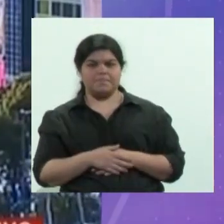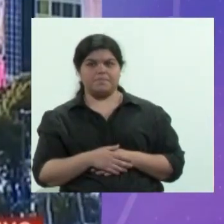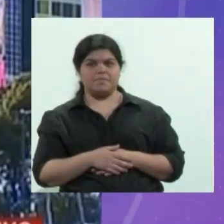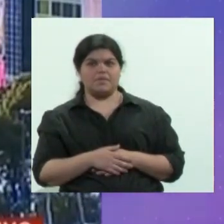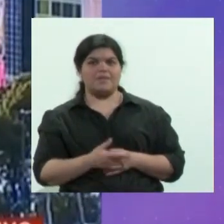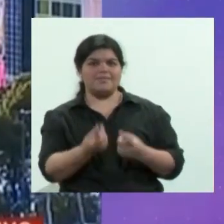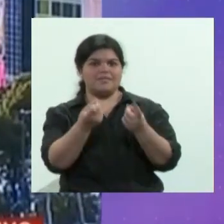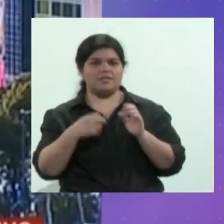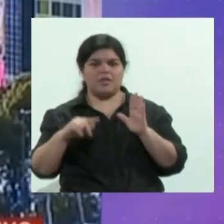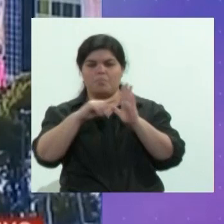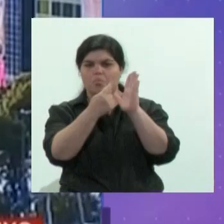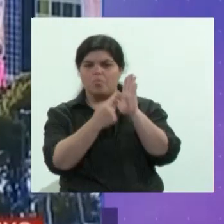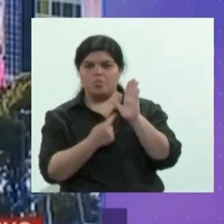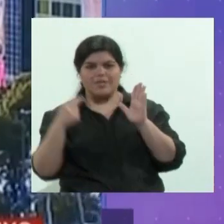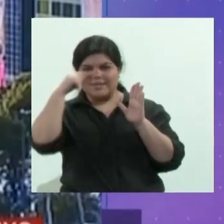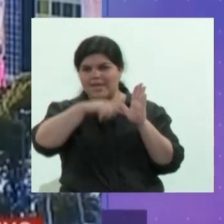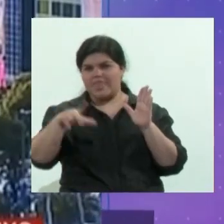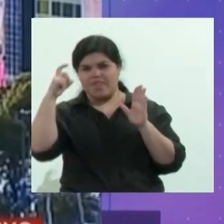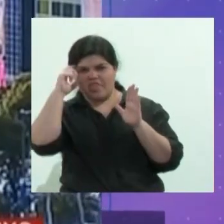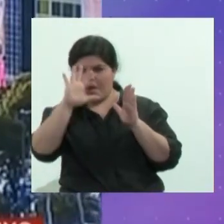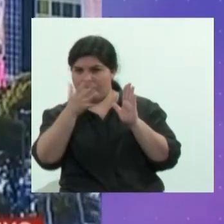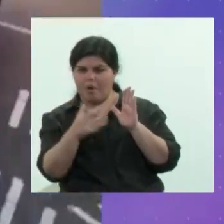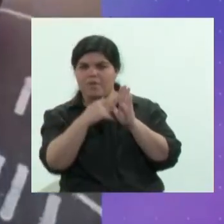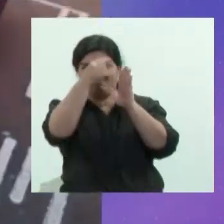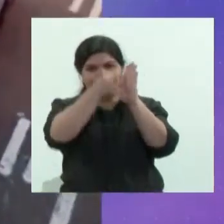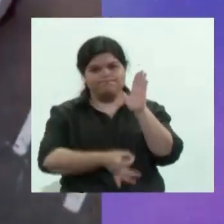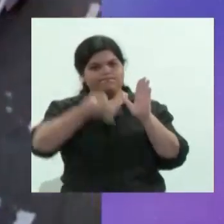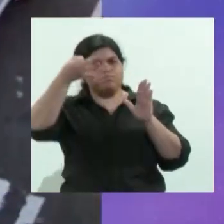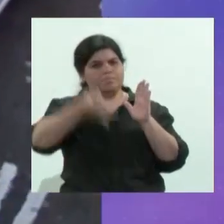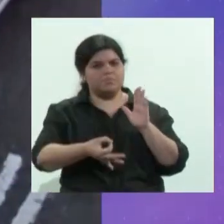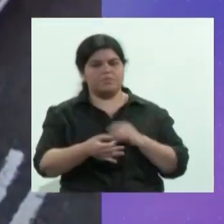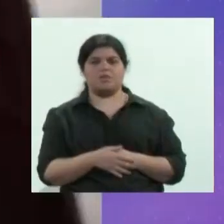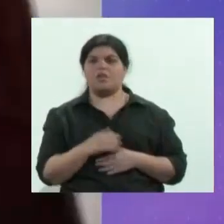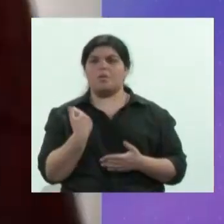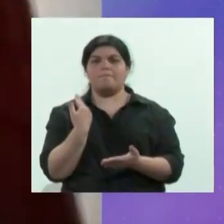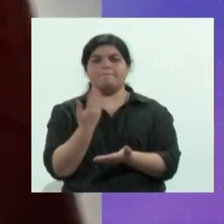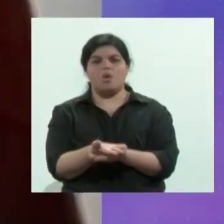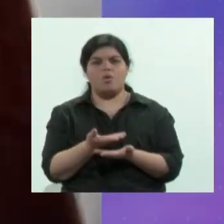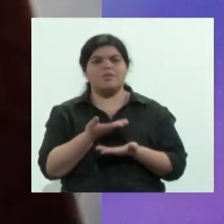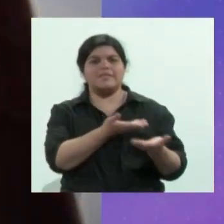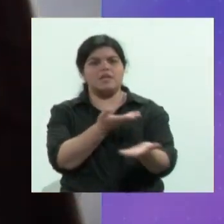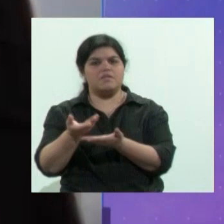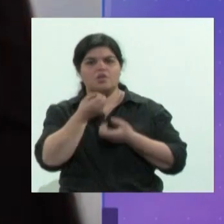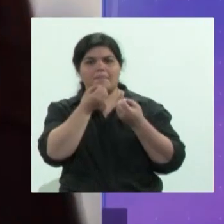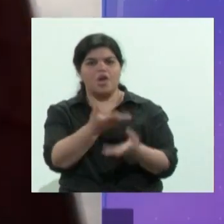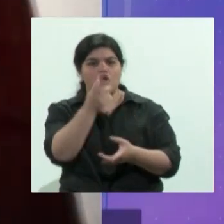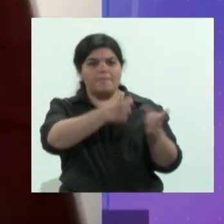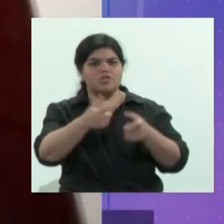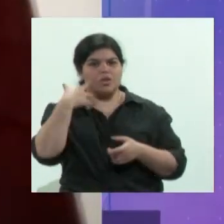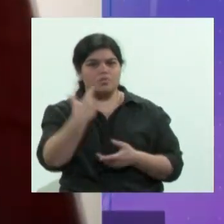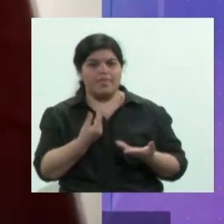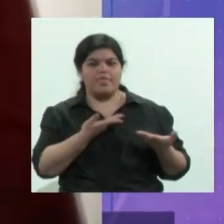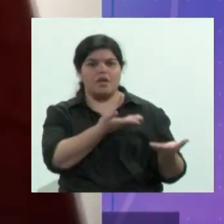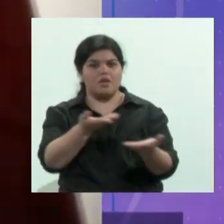al menos 7 o 10 parámetros muy específicos. Que se basan en poder proporcionar servicios mejorados a los ciudadanos, en